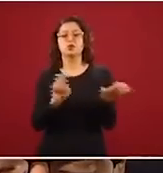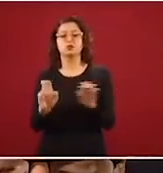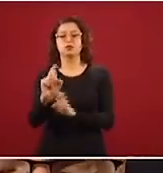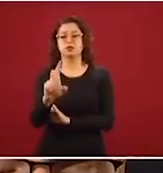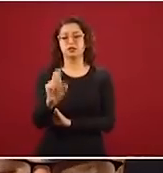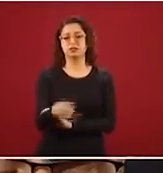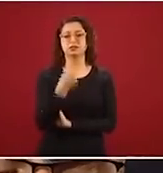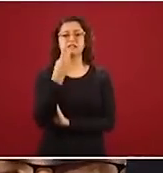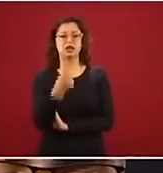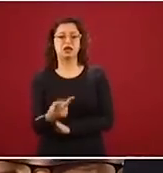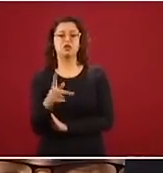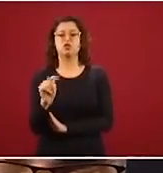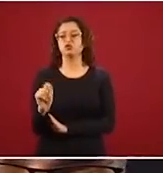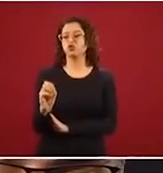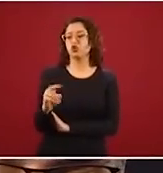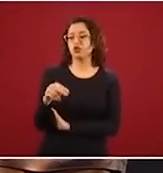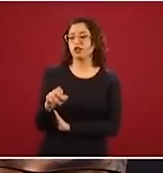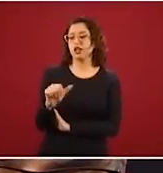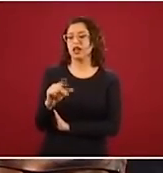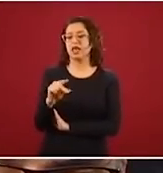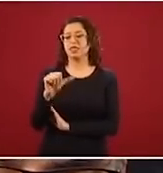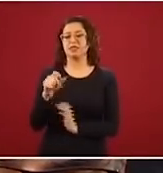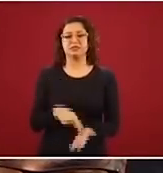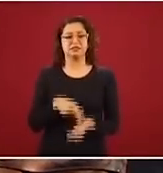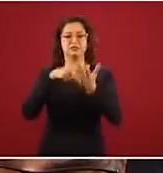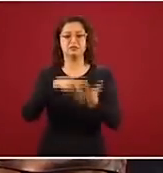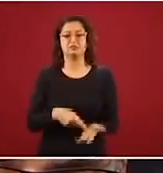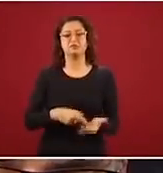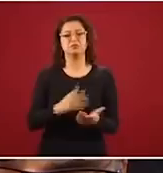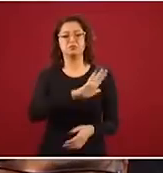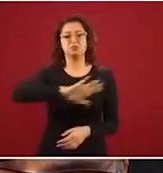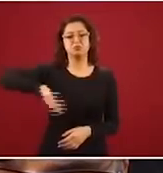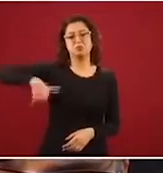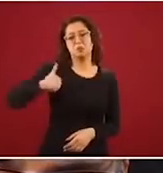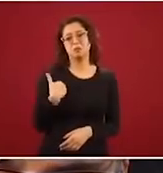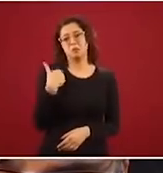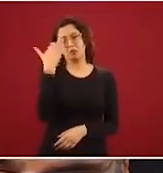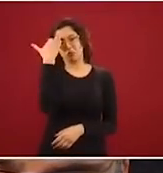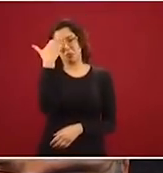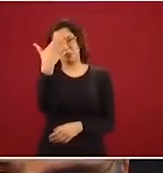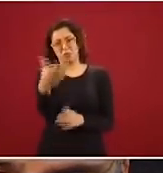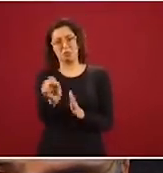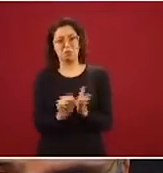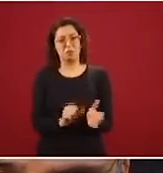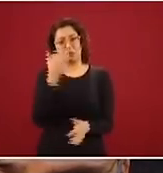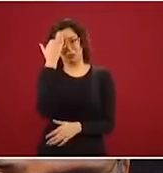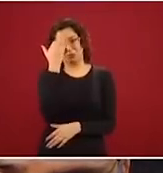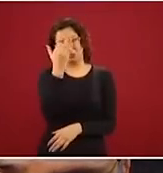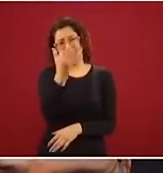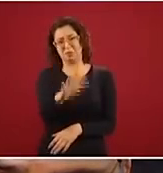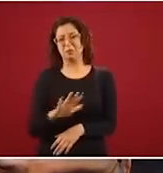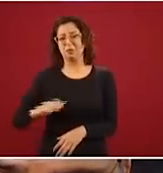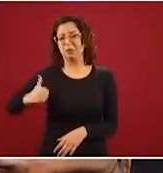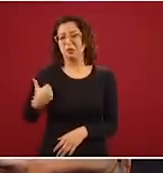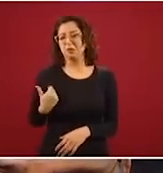fueron almacenadas durante 4 meses en bodegas y bueno, pues nunca se repartieron